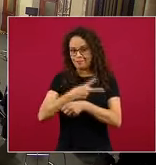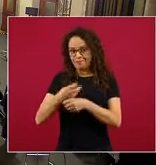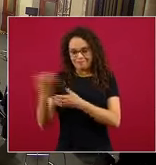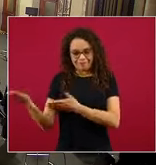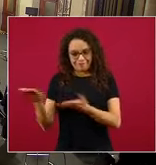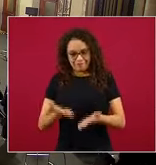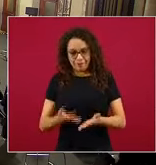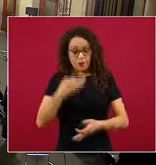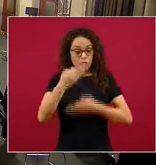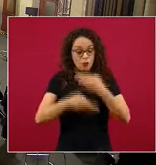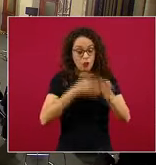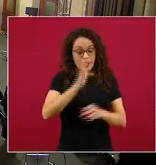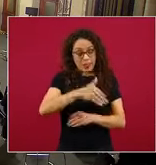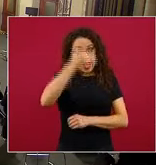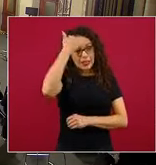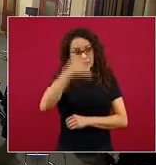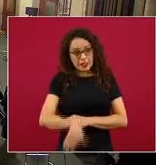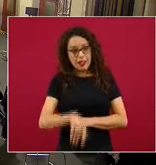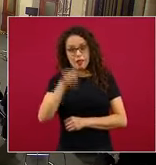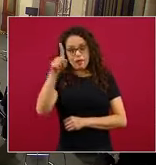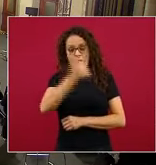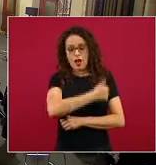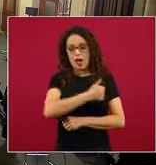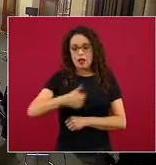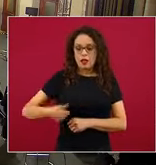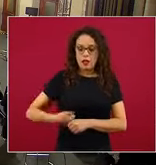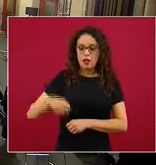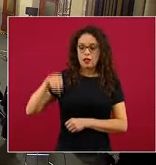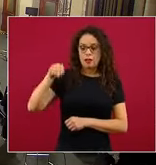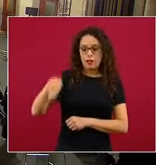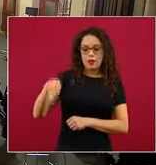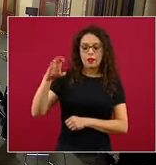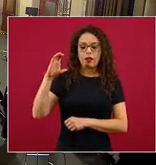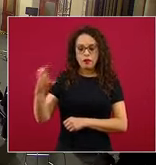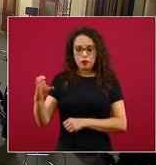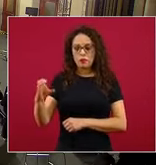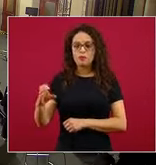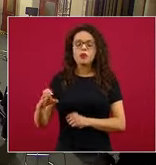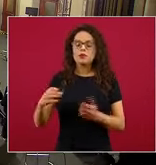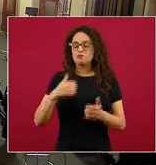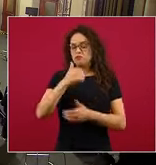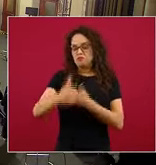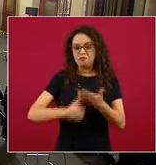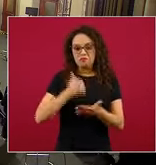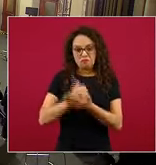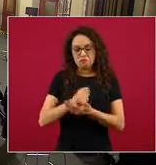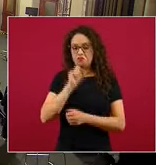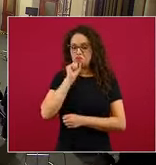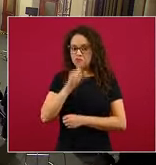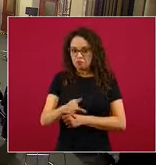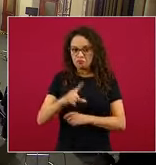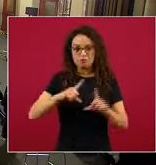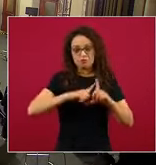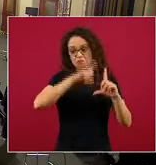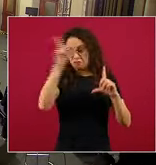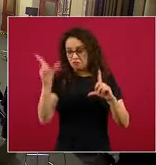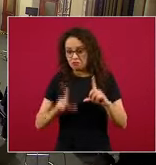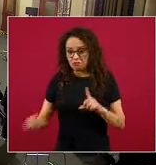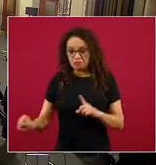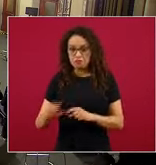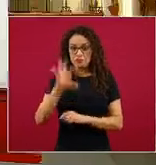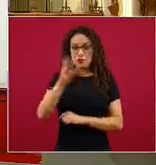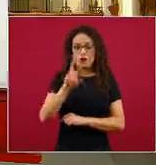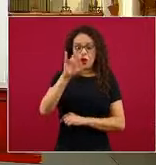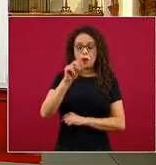saben, pues en la Magdalena Contreras, como en toda la ciudad y en el país, el COVID-19 llegó para cambiar nuestras